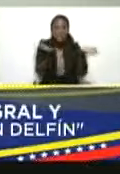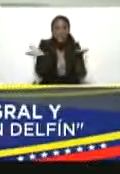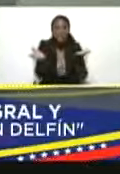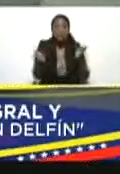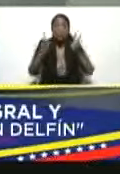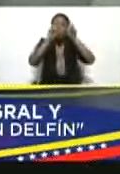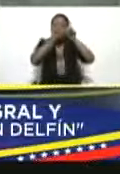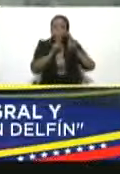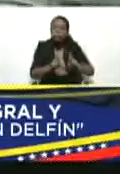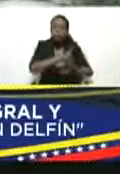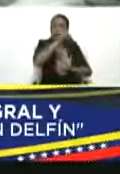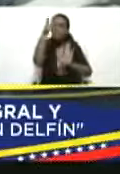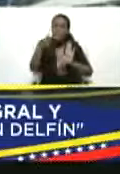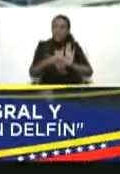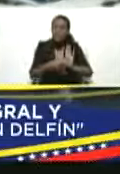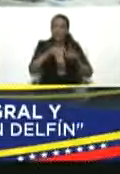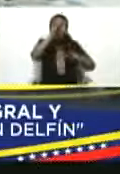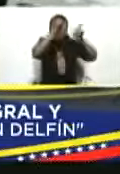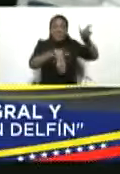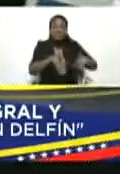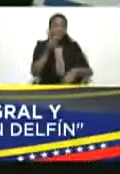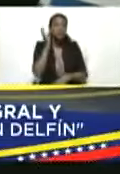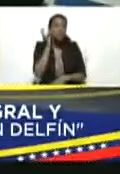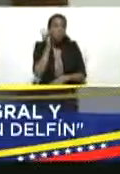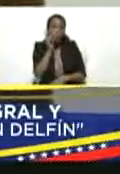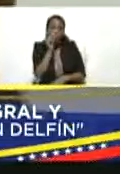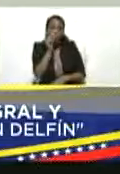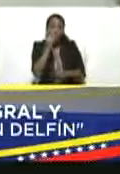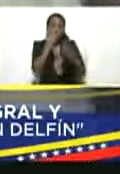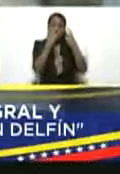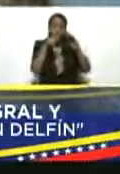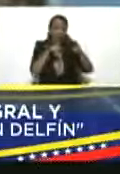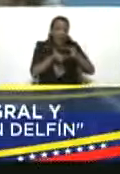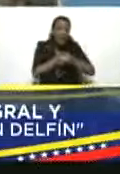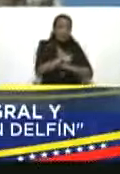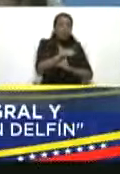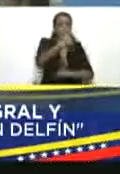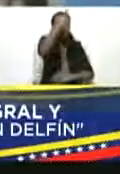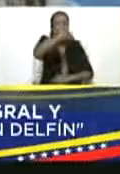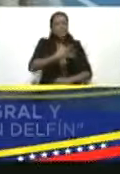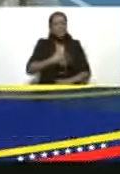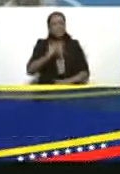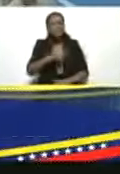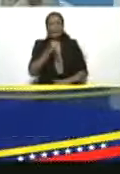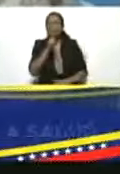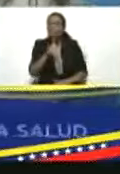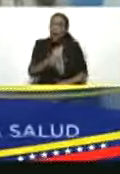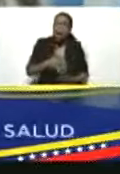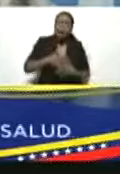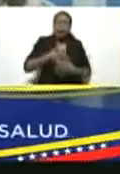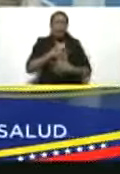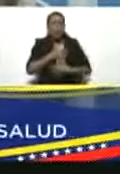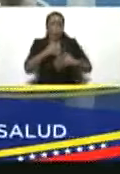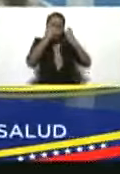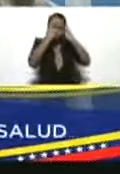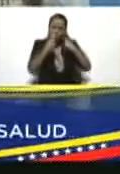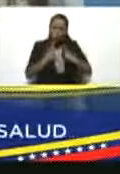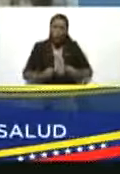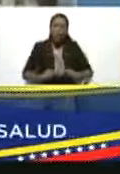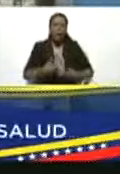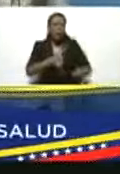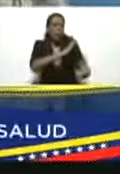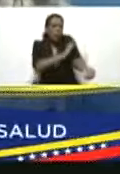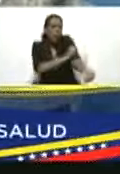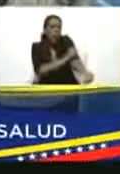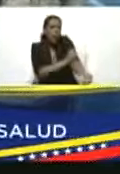un diagnóstico integral del paciente desde el triaje desde el momento que entra que se siente vulnerable que se siente mal se le toman los signos